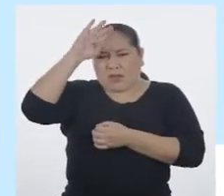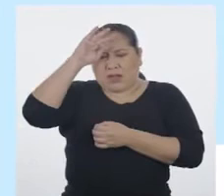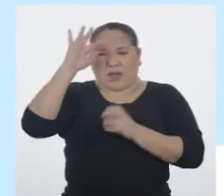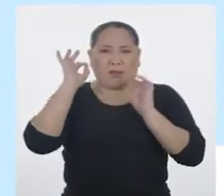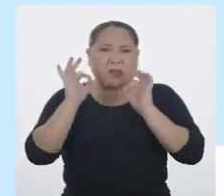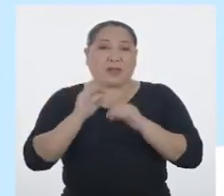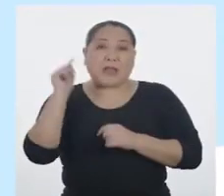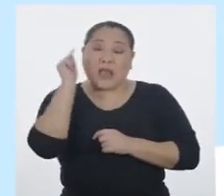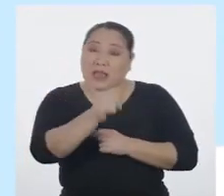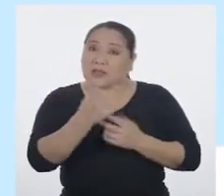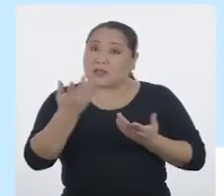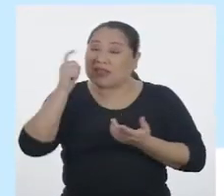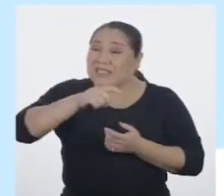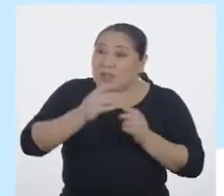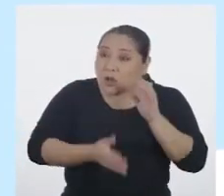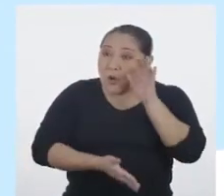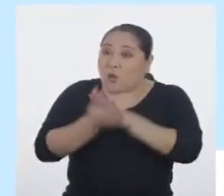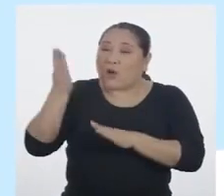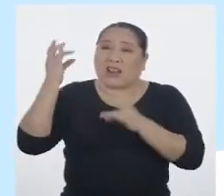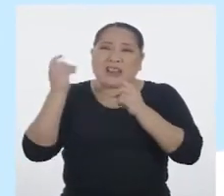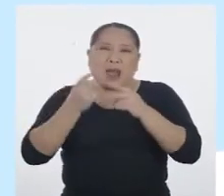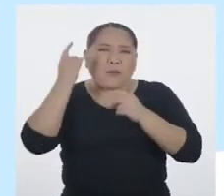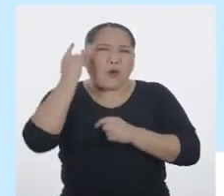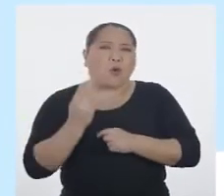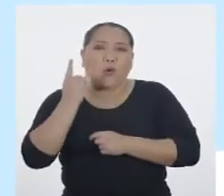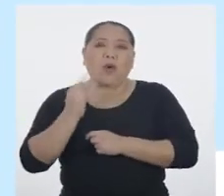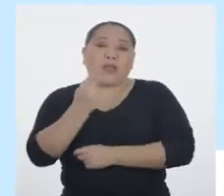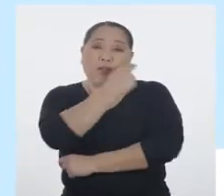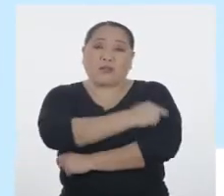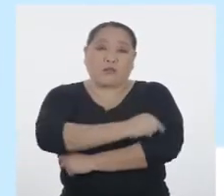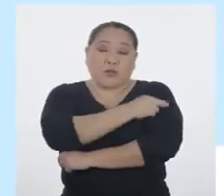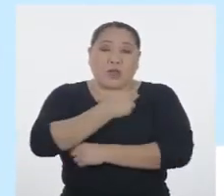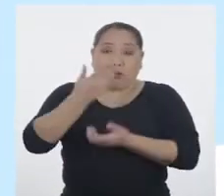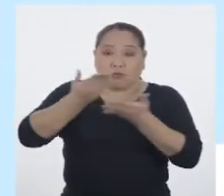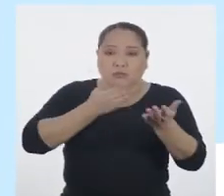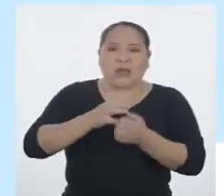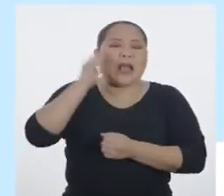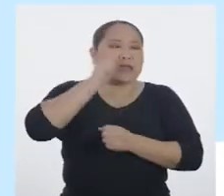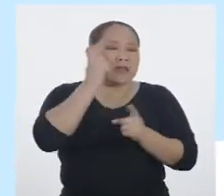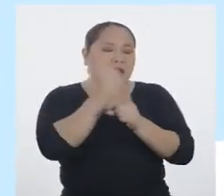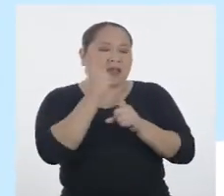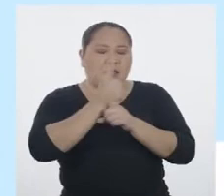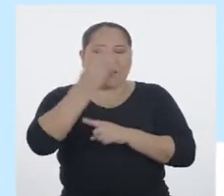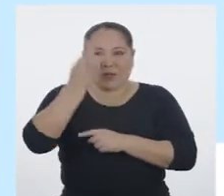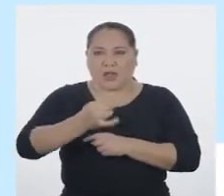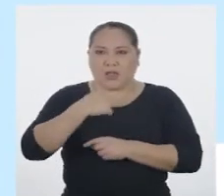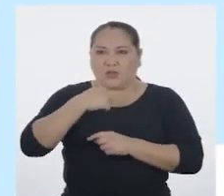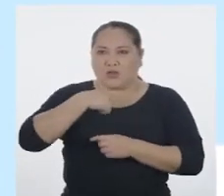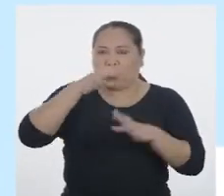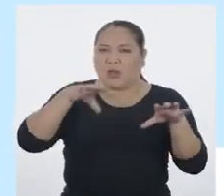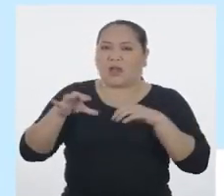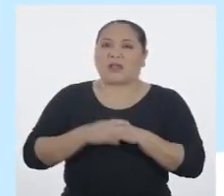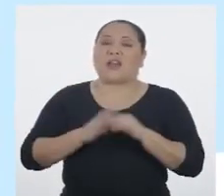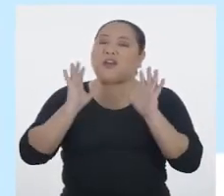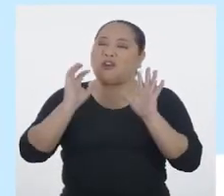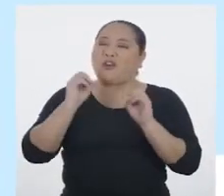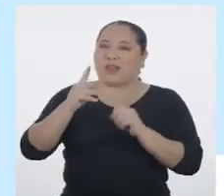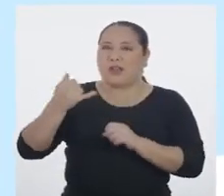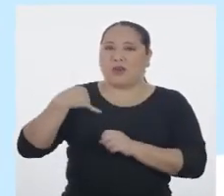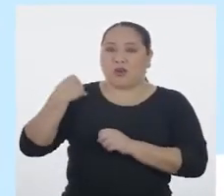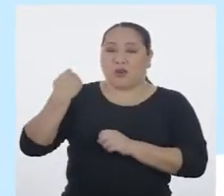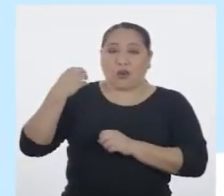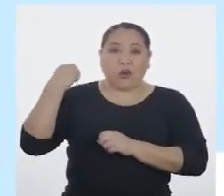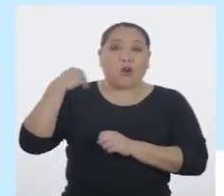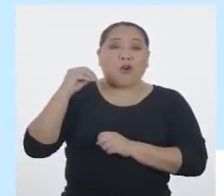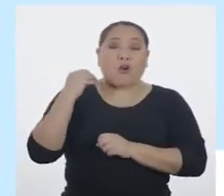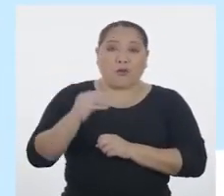enfermar gravemente. Y si eso sucede, tienen que ir inmediatamente a un hospital para que los atiendan. Tiene razón, señor. Eso haré. Bueno,